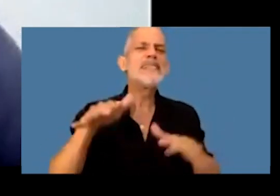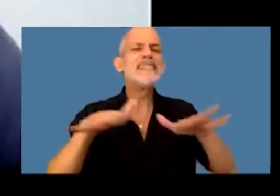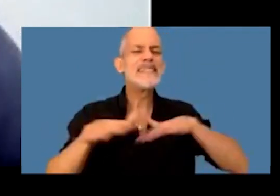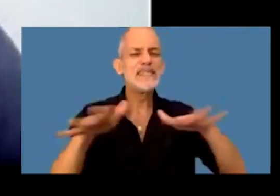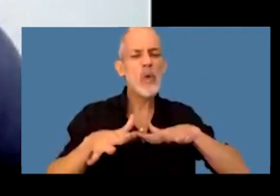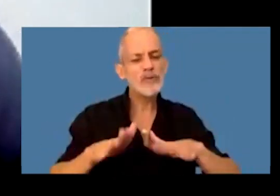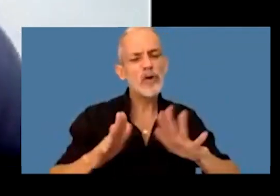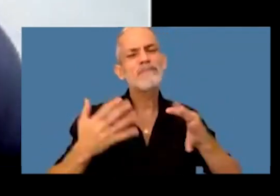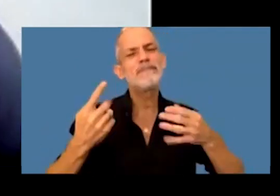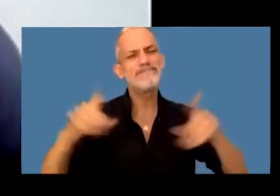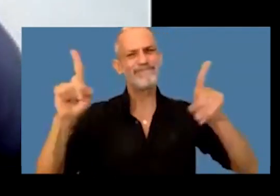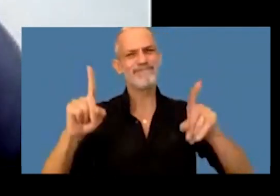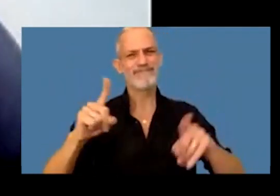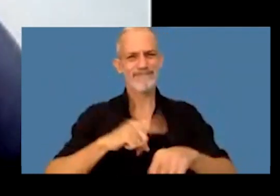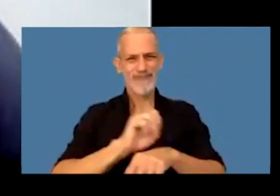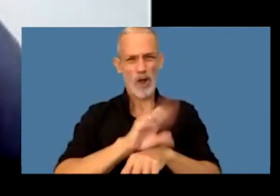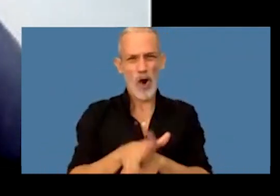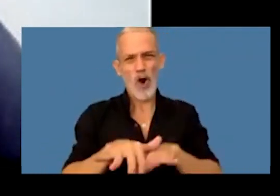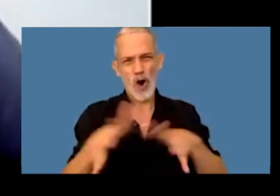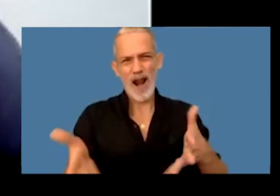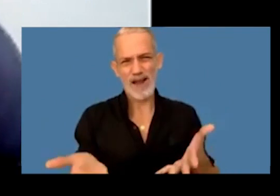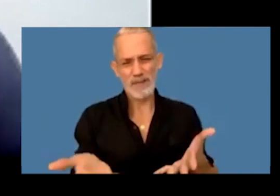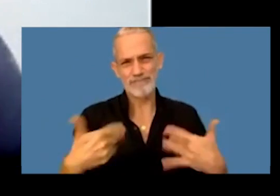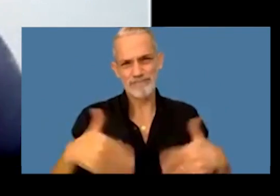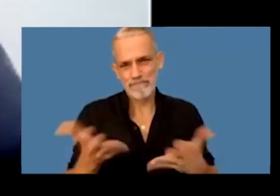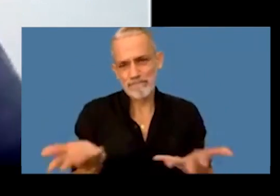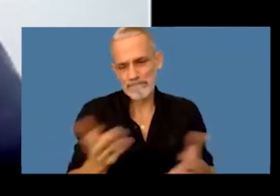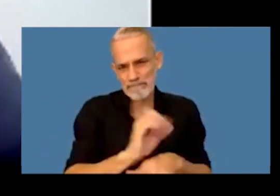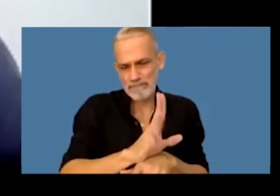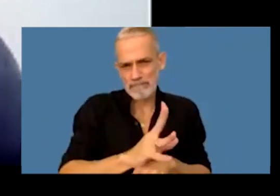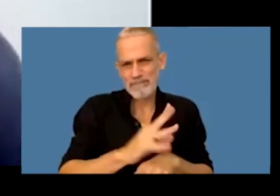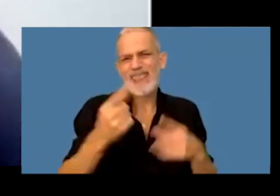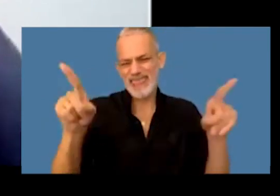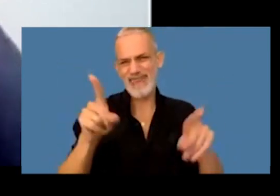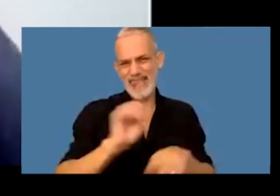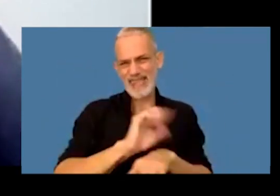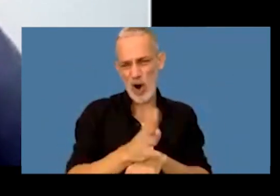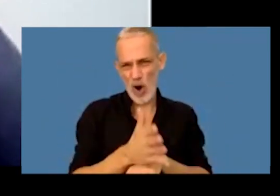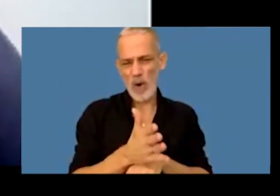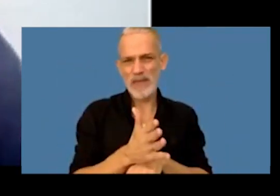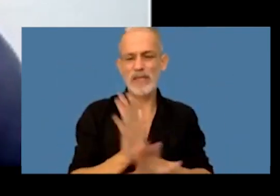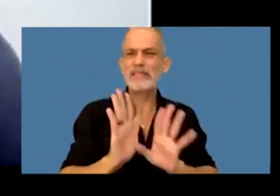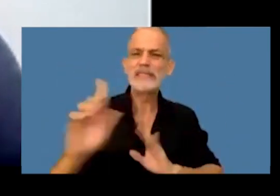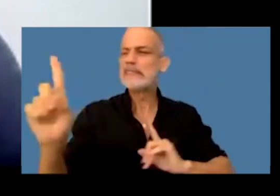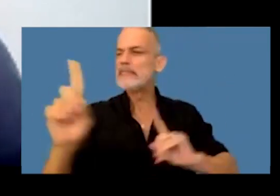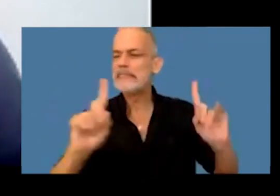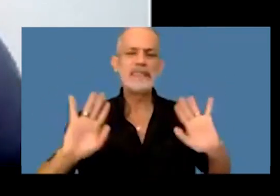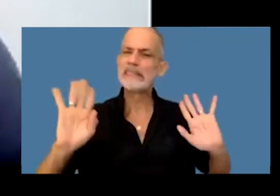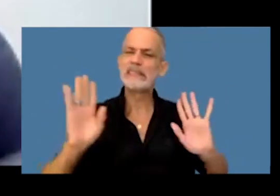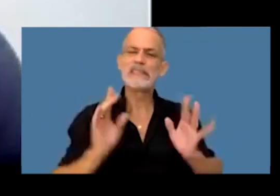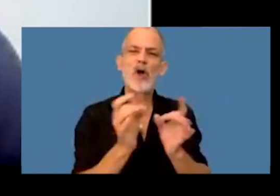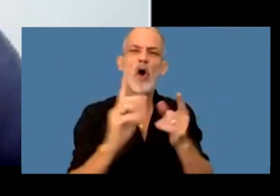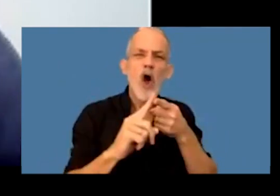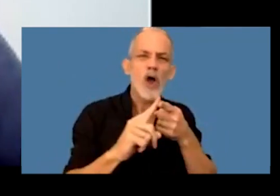muy particular, ¿sí?, con lo que estamos viviendo en cuanto al COVID, y estamos evitando todo tipo de contactos. Por